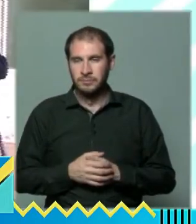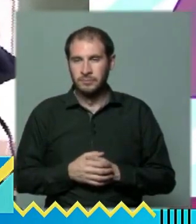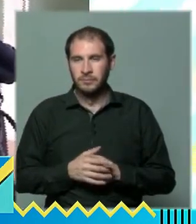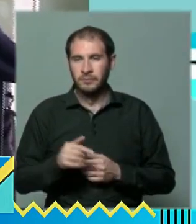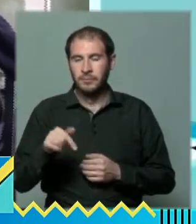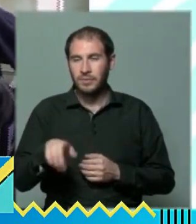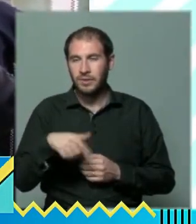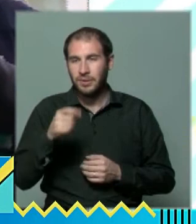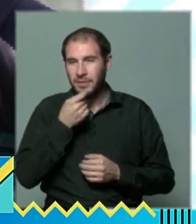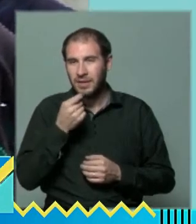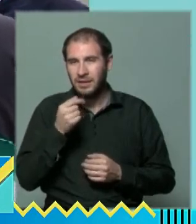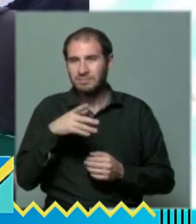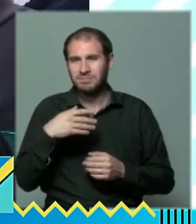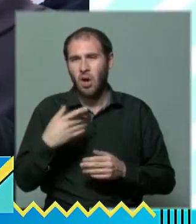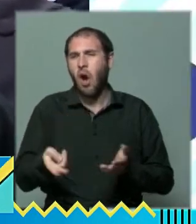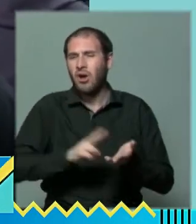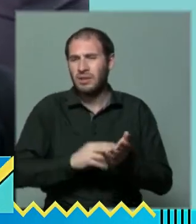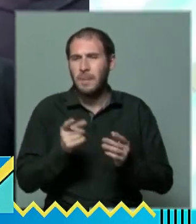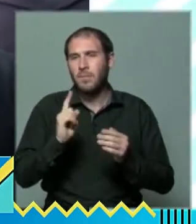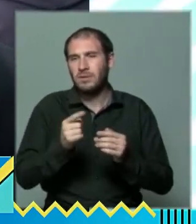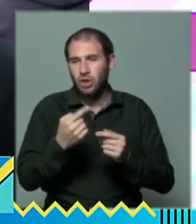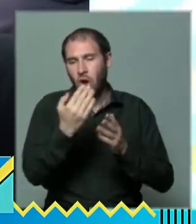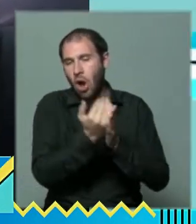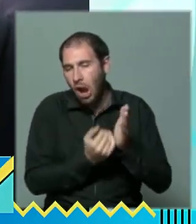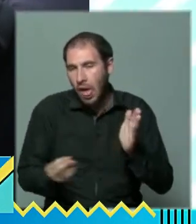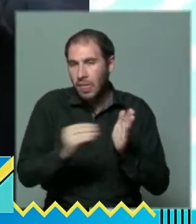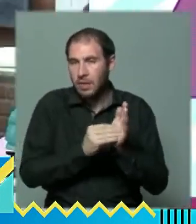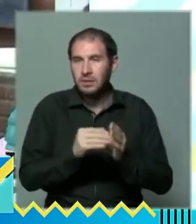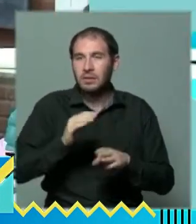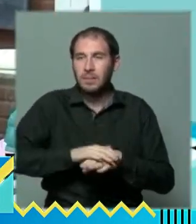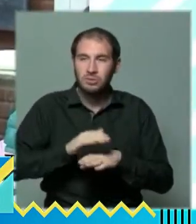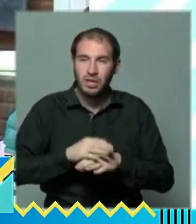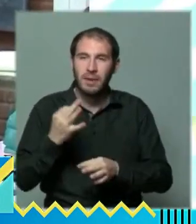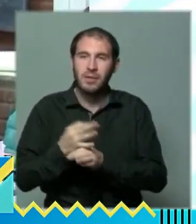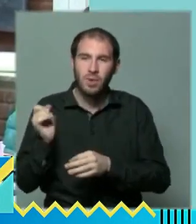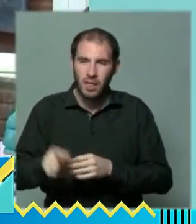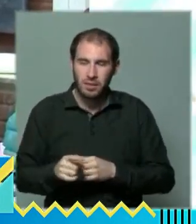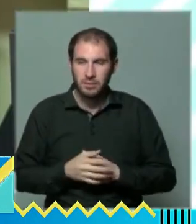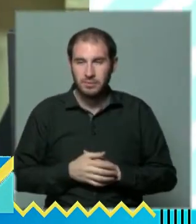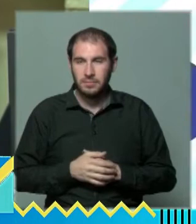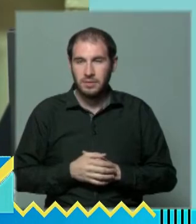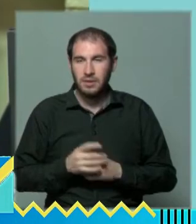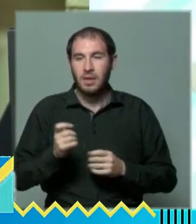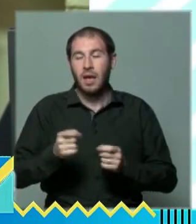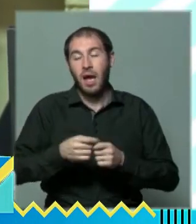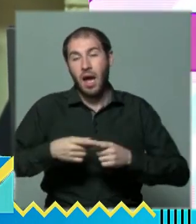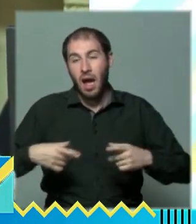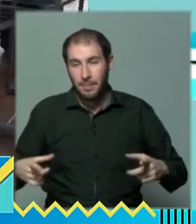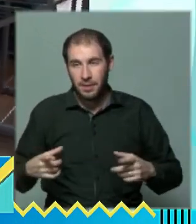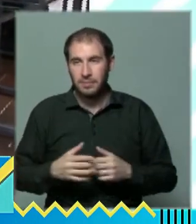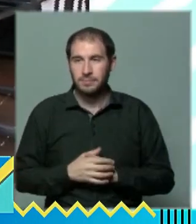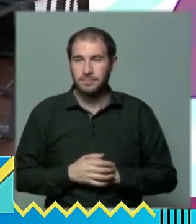no consideramos que sea una redundancia poner docente específicamente, autoridades de las escuelas, y se amplió, hubo